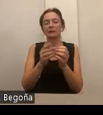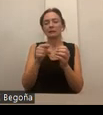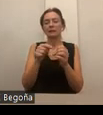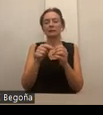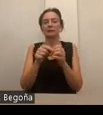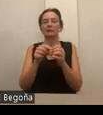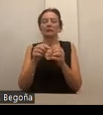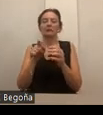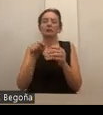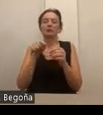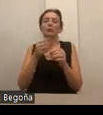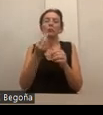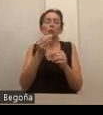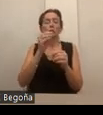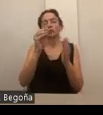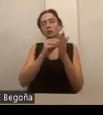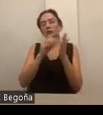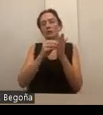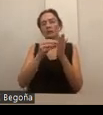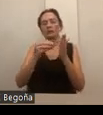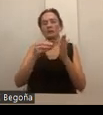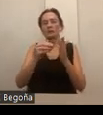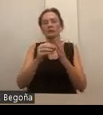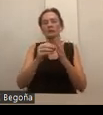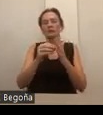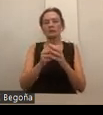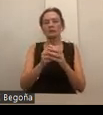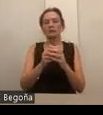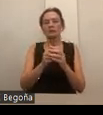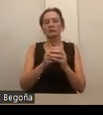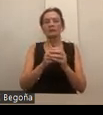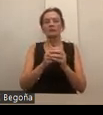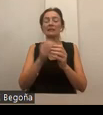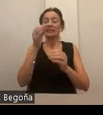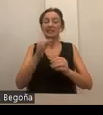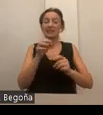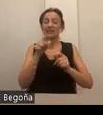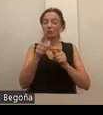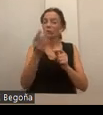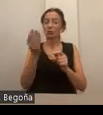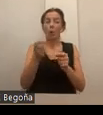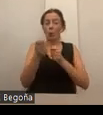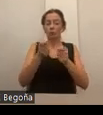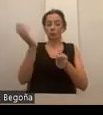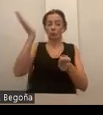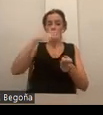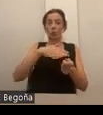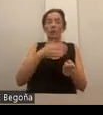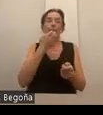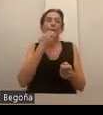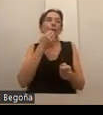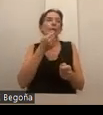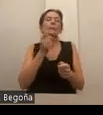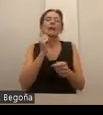ovulatorio, de manera que en muchas ocasiones si no se controla desde fuera con anticonceptivos orales,